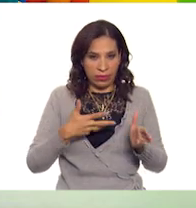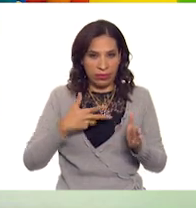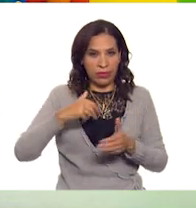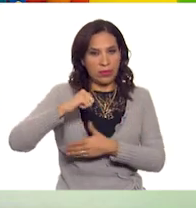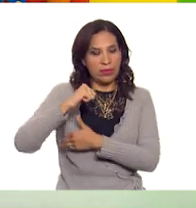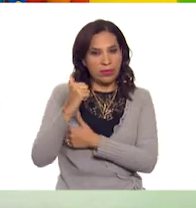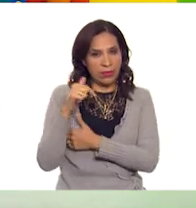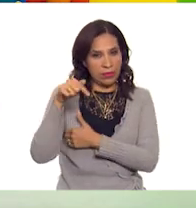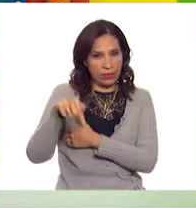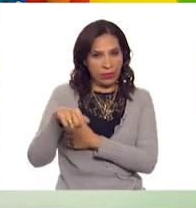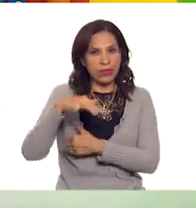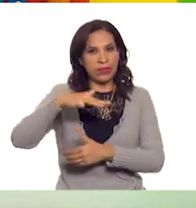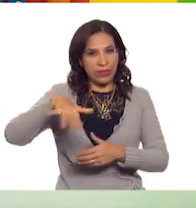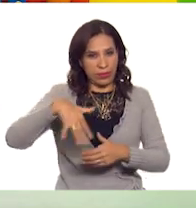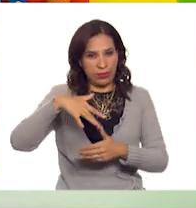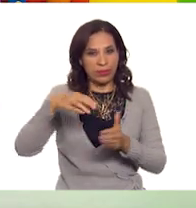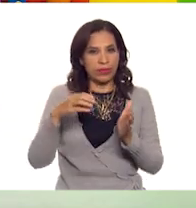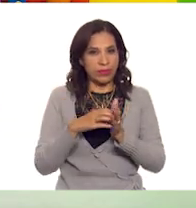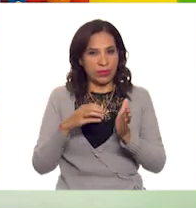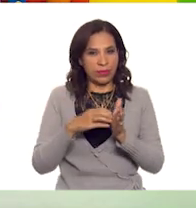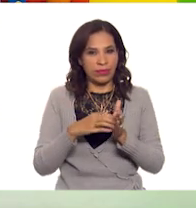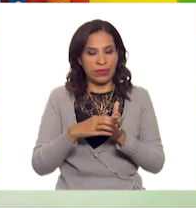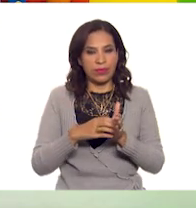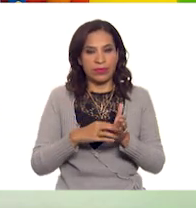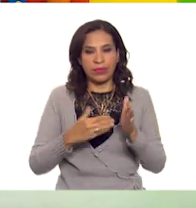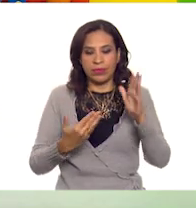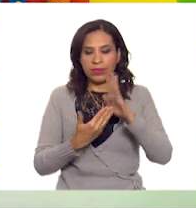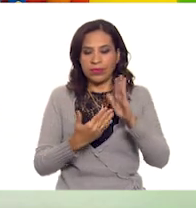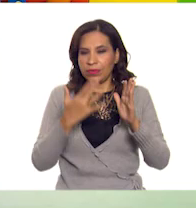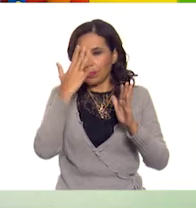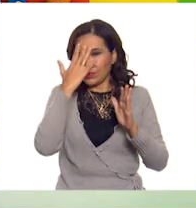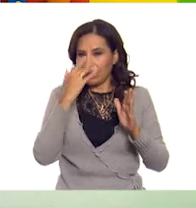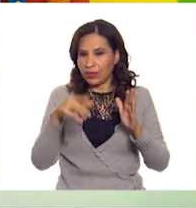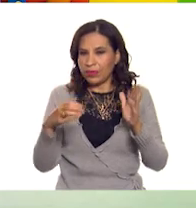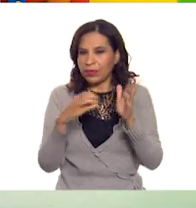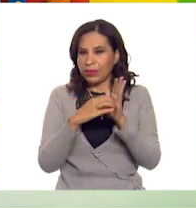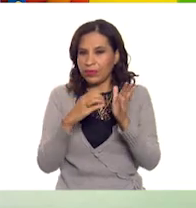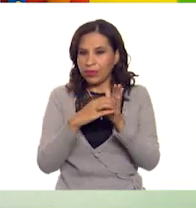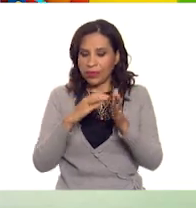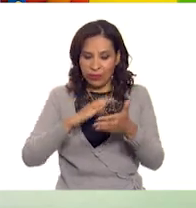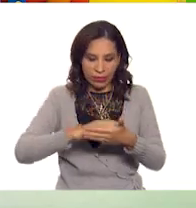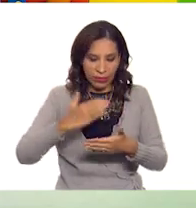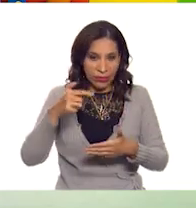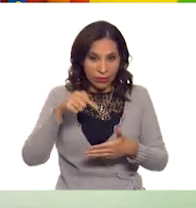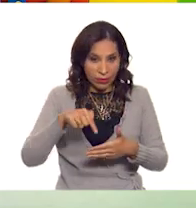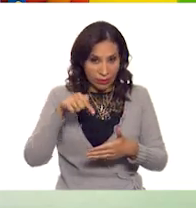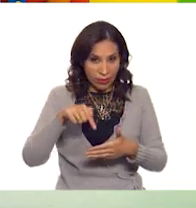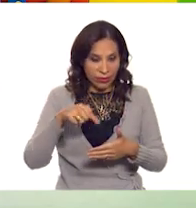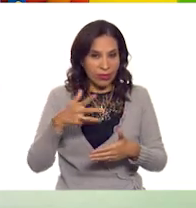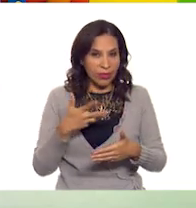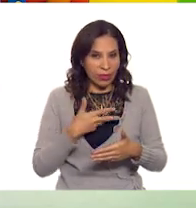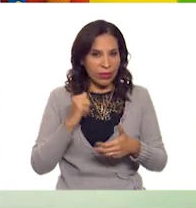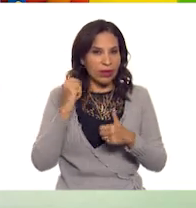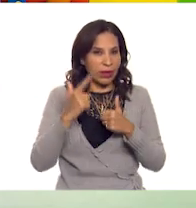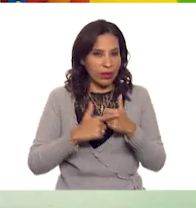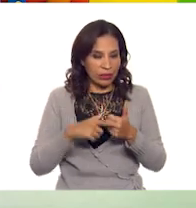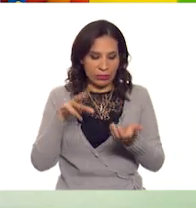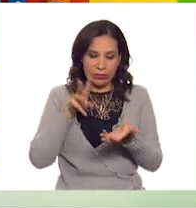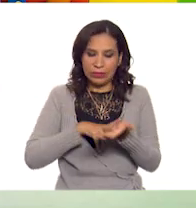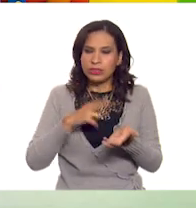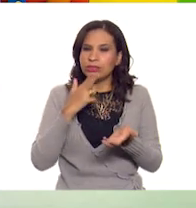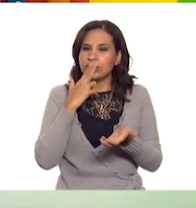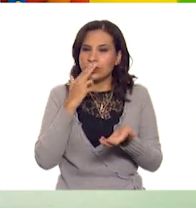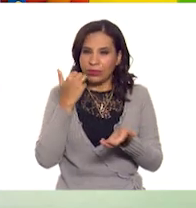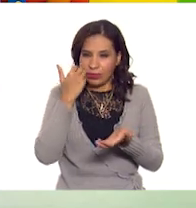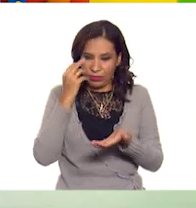guardada. A ver, búscala. ¡Ay, la mesa mágica! ¡La caja mágica! Ahí hay algo muy valioso que